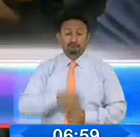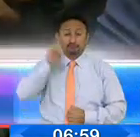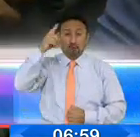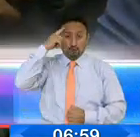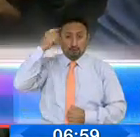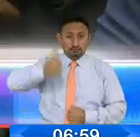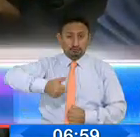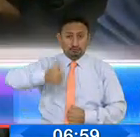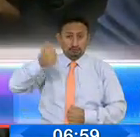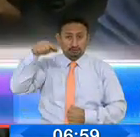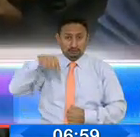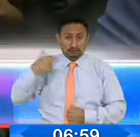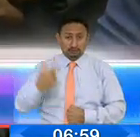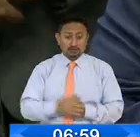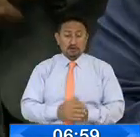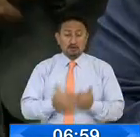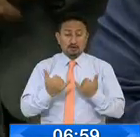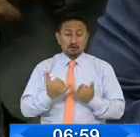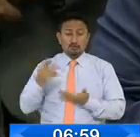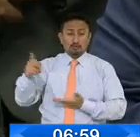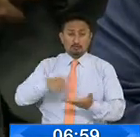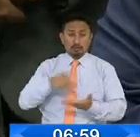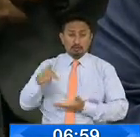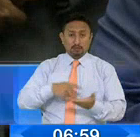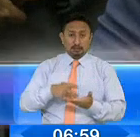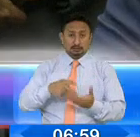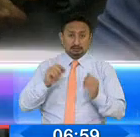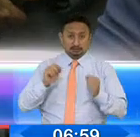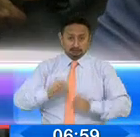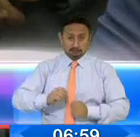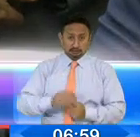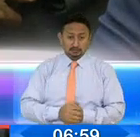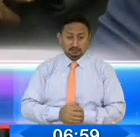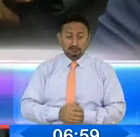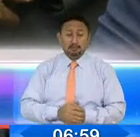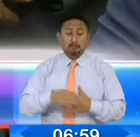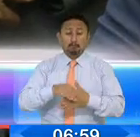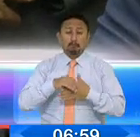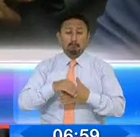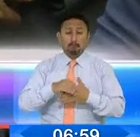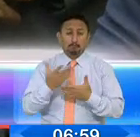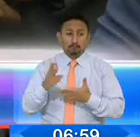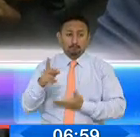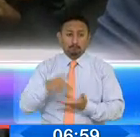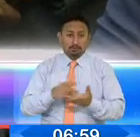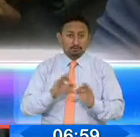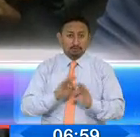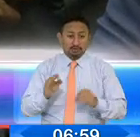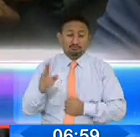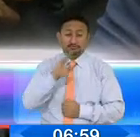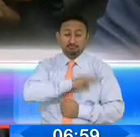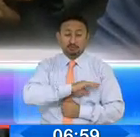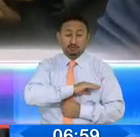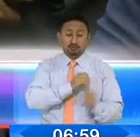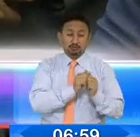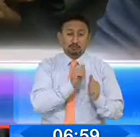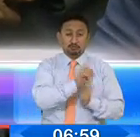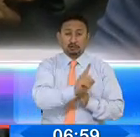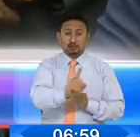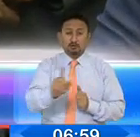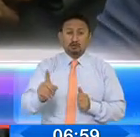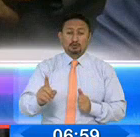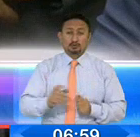en funciones cumpla con las asignaciones presupuestarias pendientes de pago a los gobiernos autónomos descentralizados